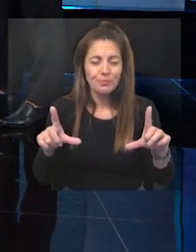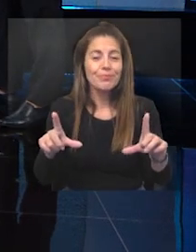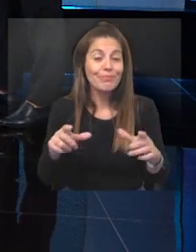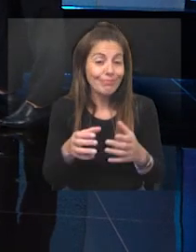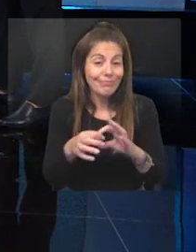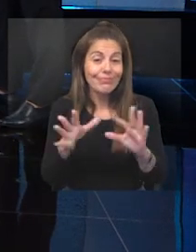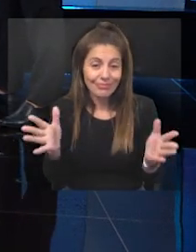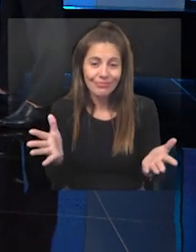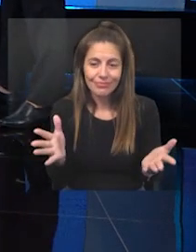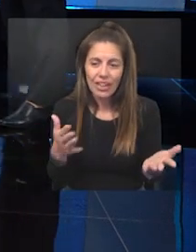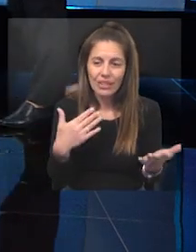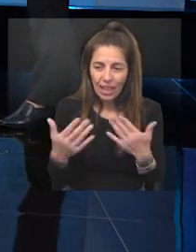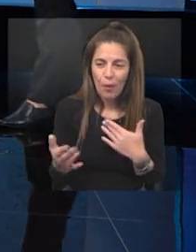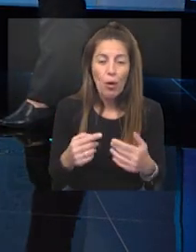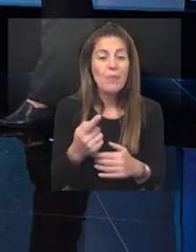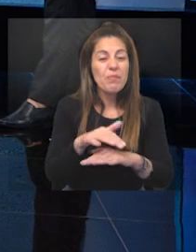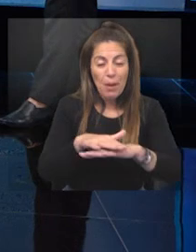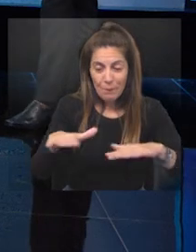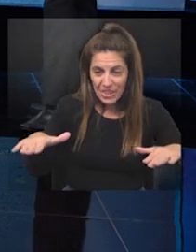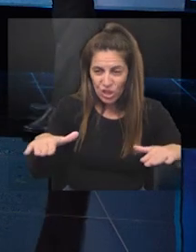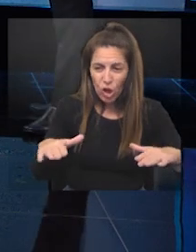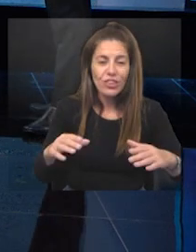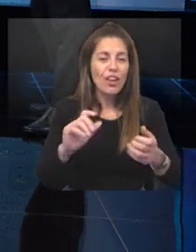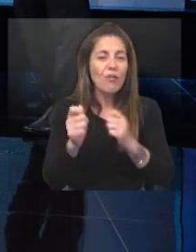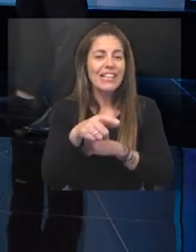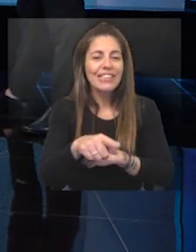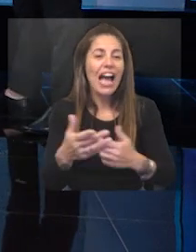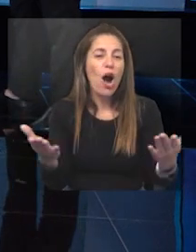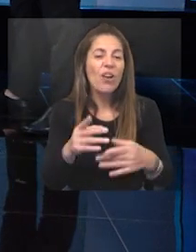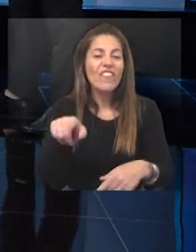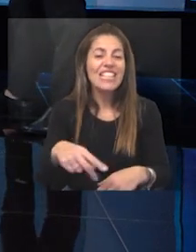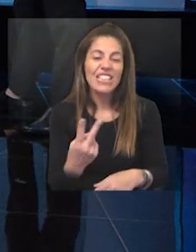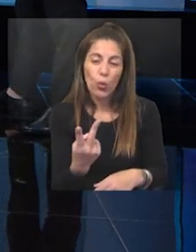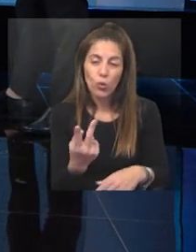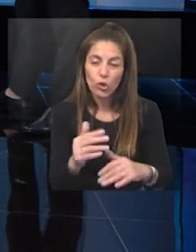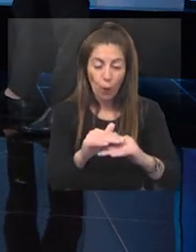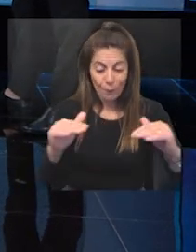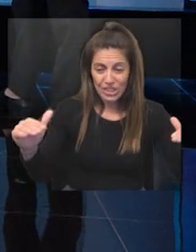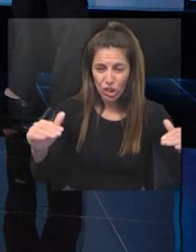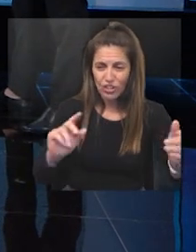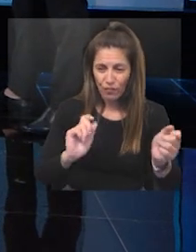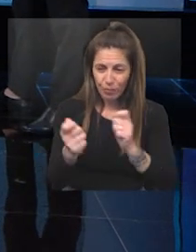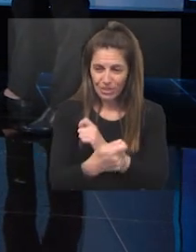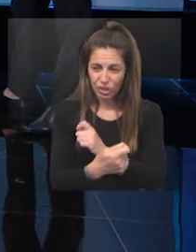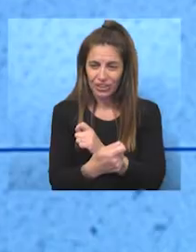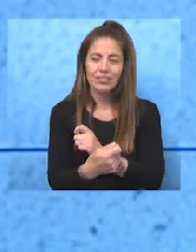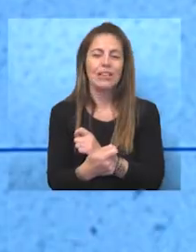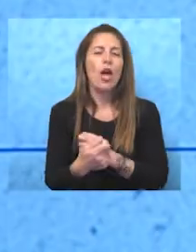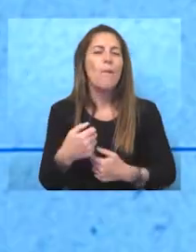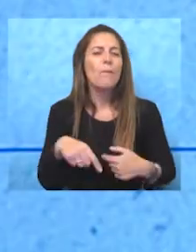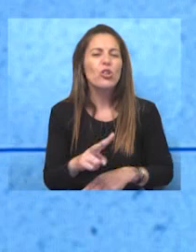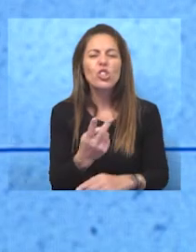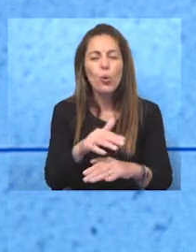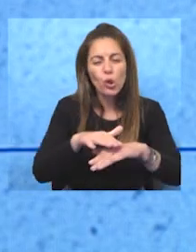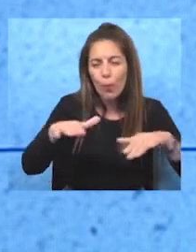claro ten estábamos hablando que el primer piso de la transformaci es este y ahora vien con el segundo piso de la transformaciones pero un